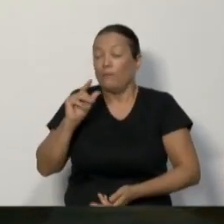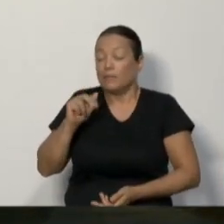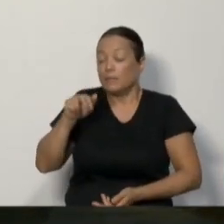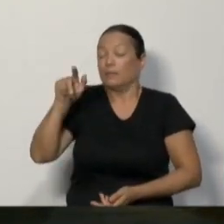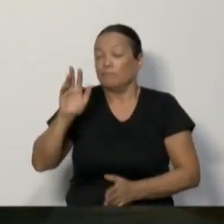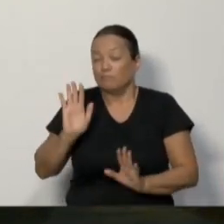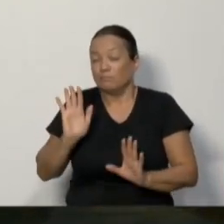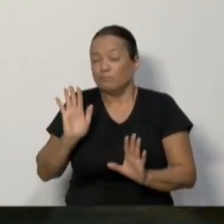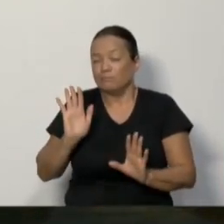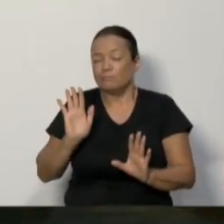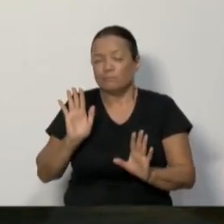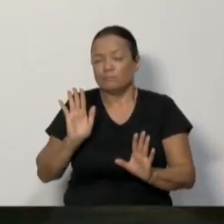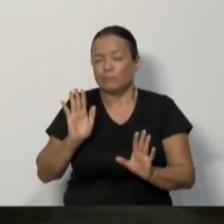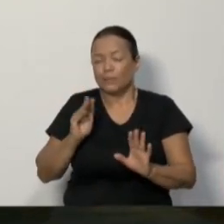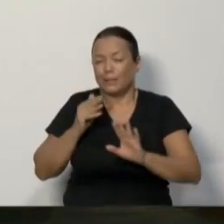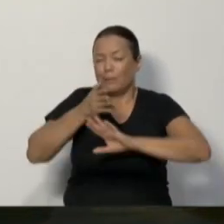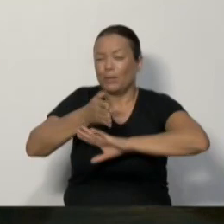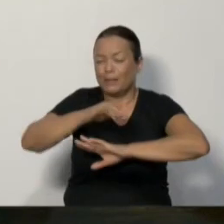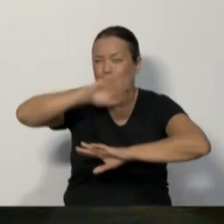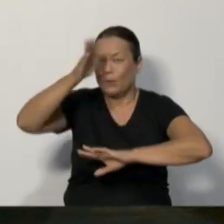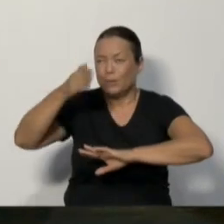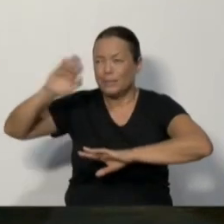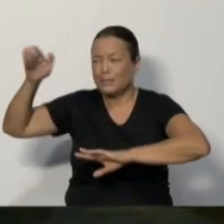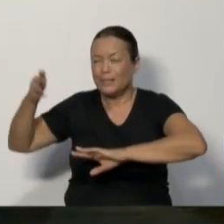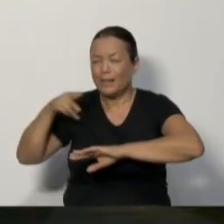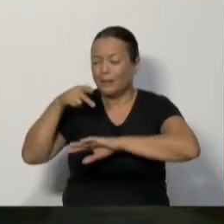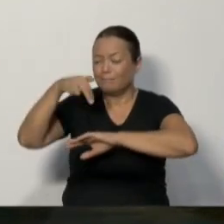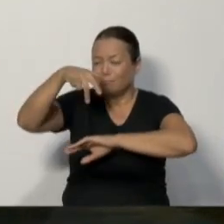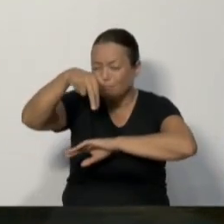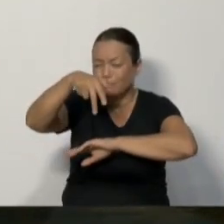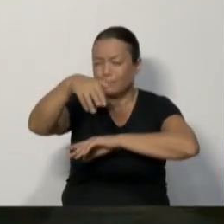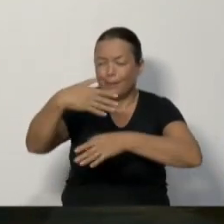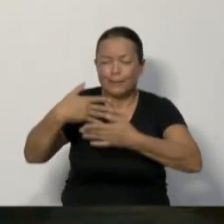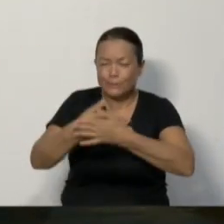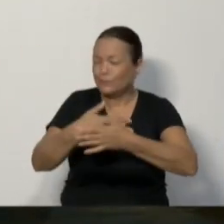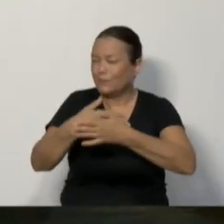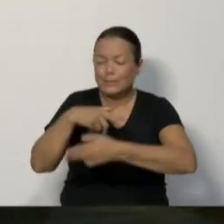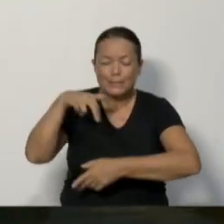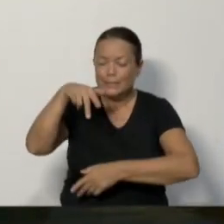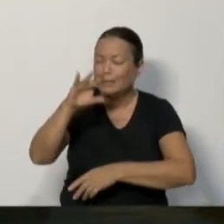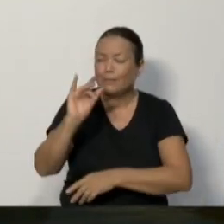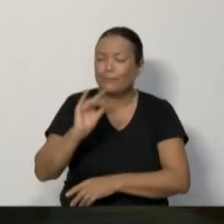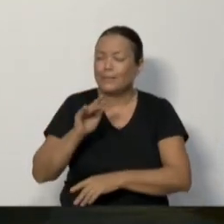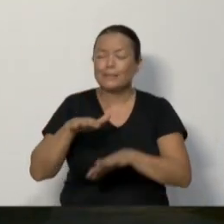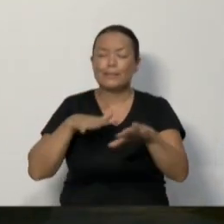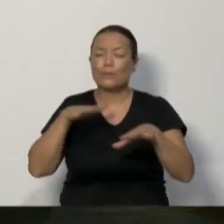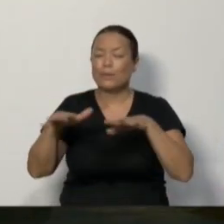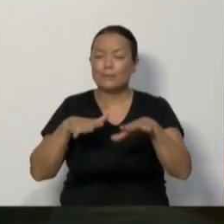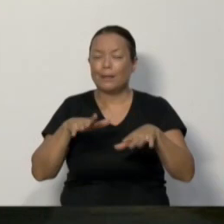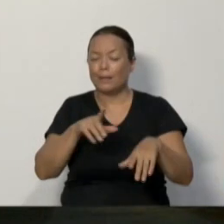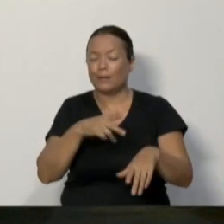porque teníamos que atravesar la cordillera de los Andes. Y entonces nos decía a todos